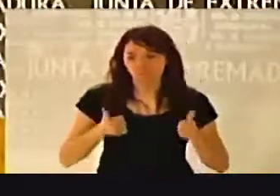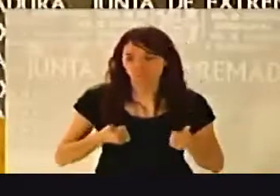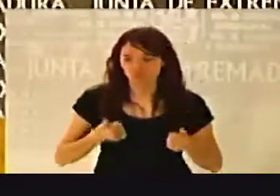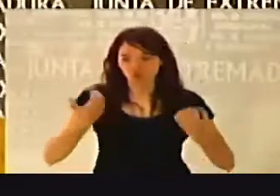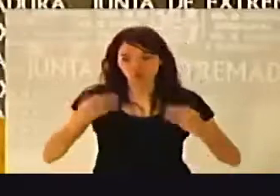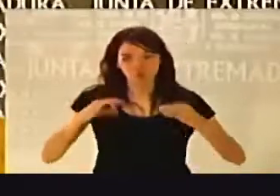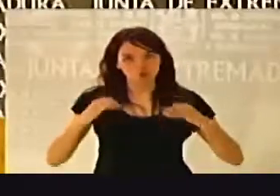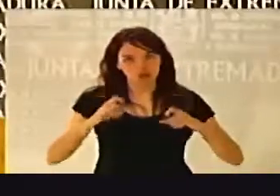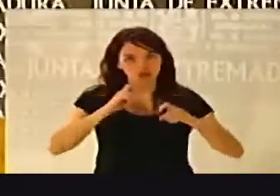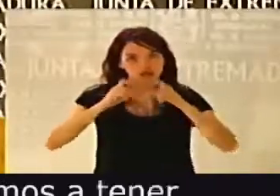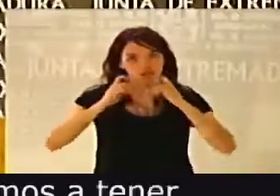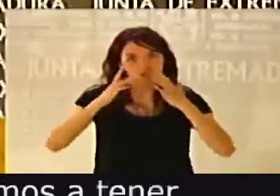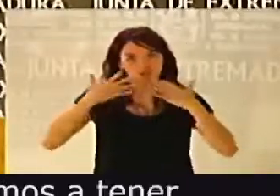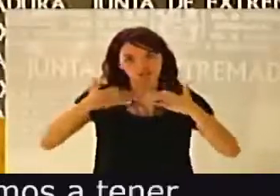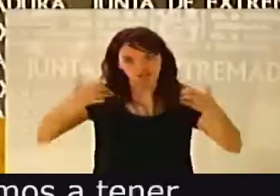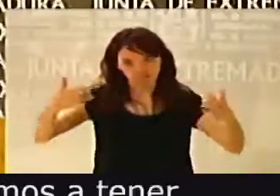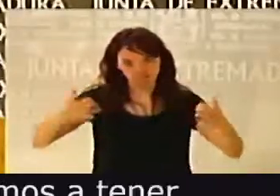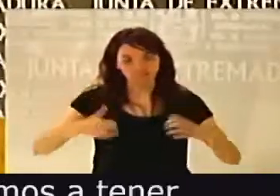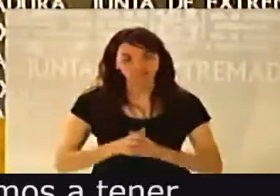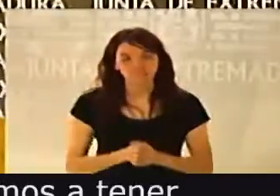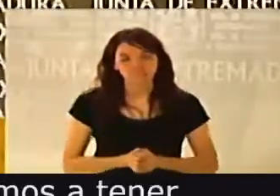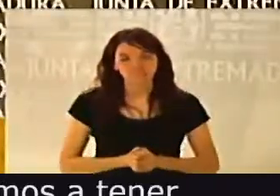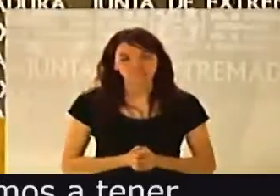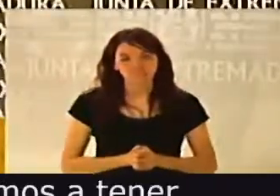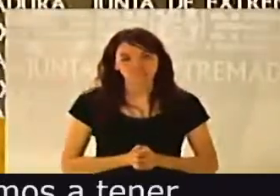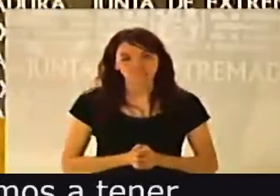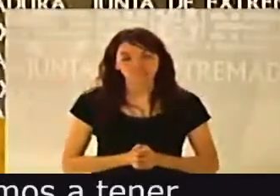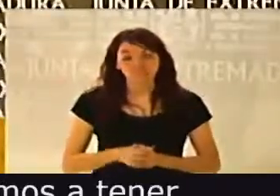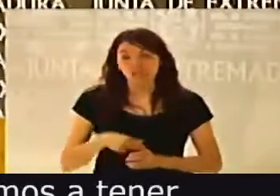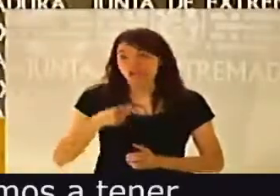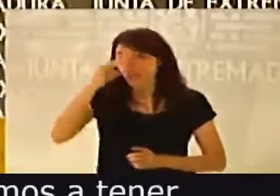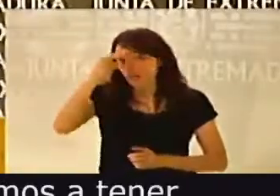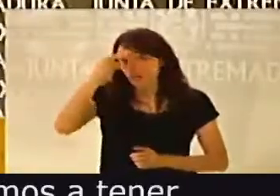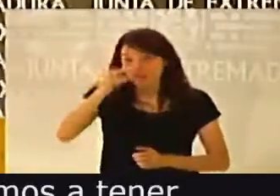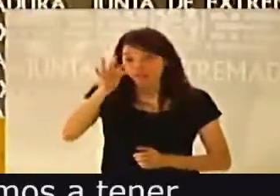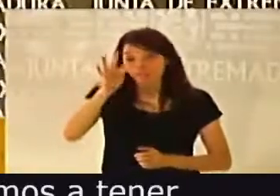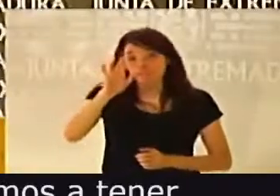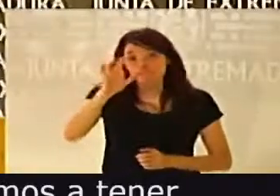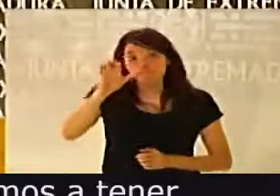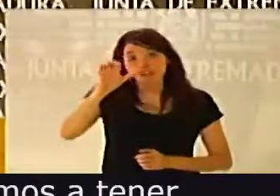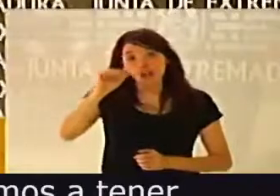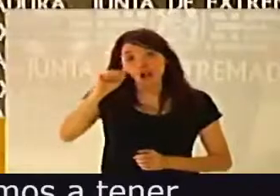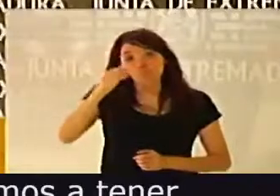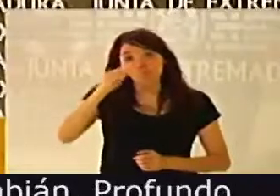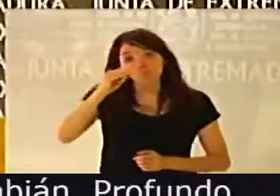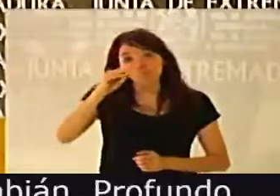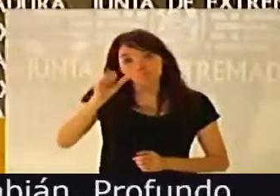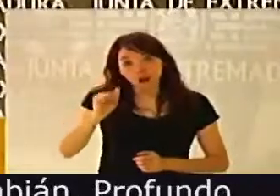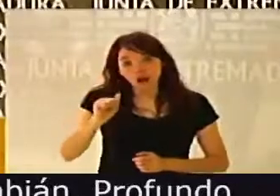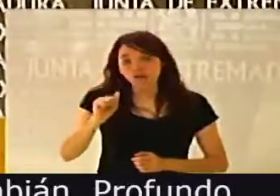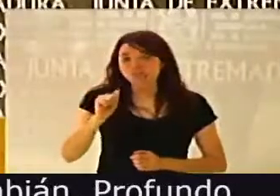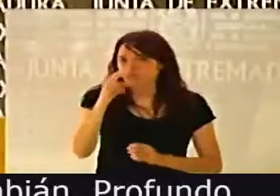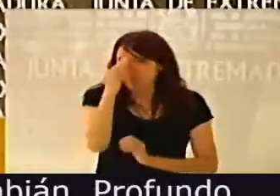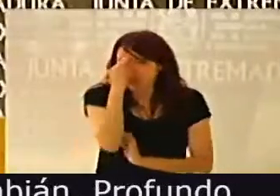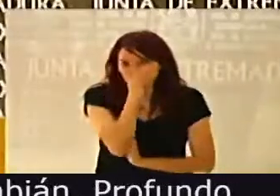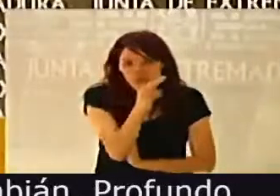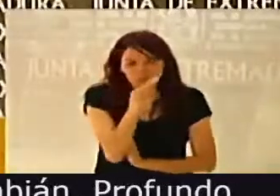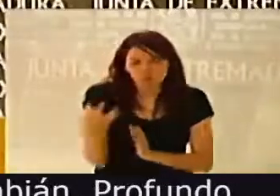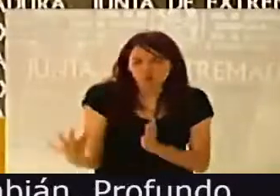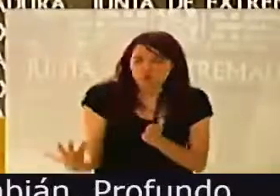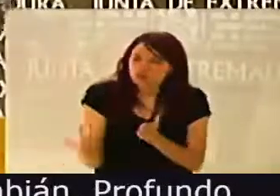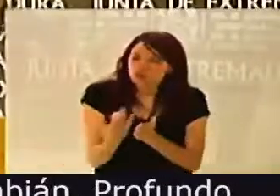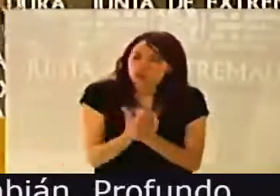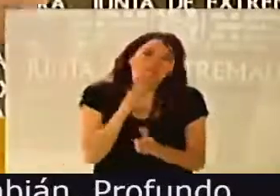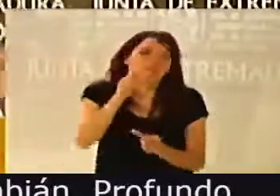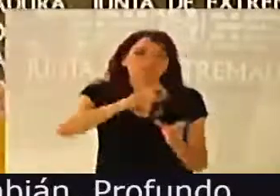ruedas de prensa, Fabián. Profundo respeto por la FREAPA y por todos los actores de la comunidad educativa